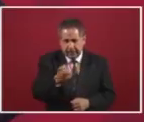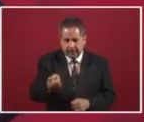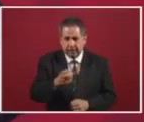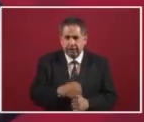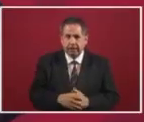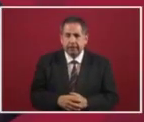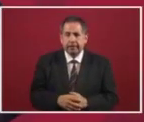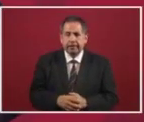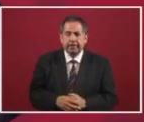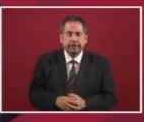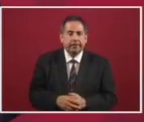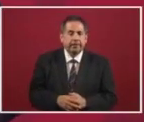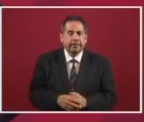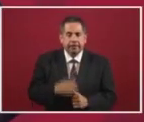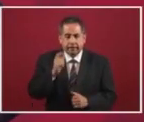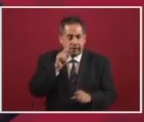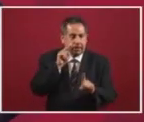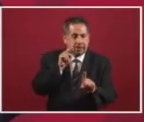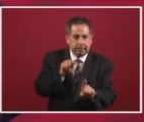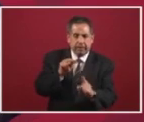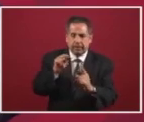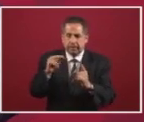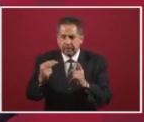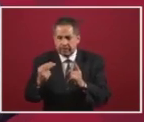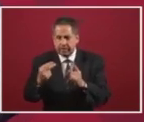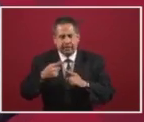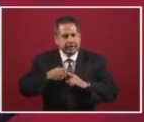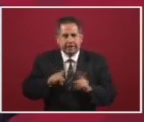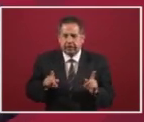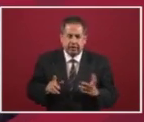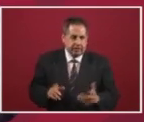son visiones distintas.